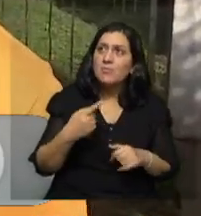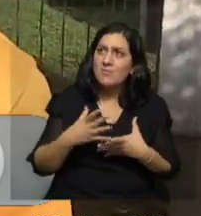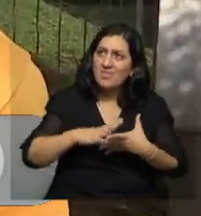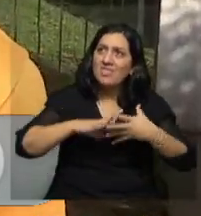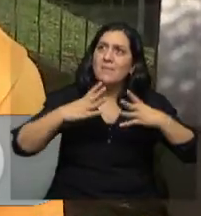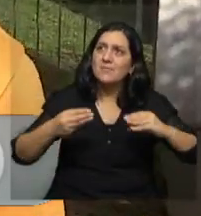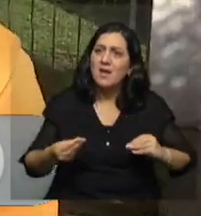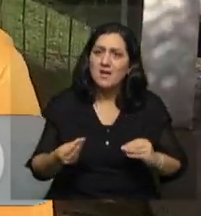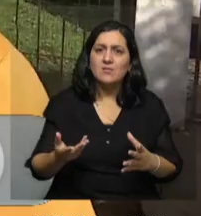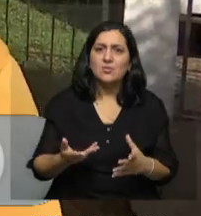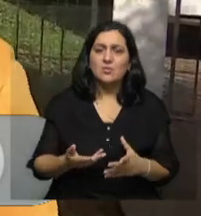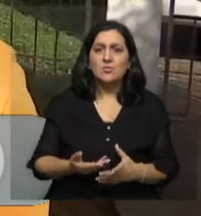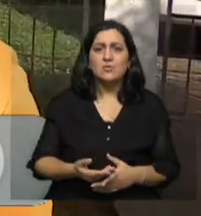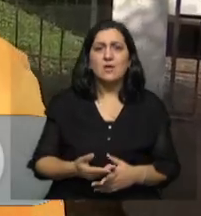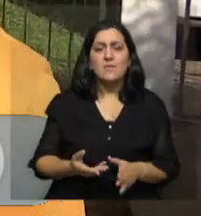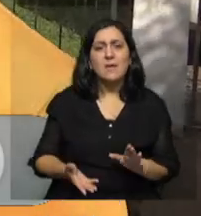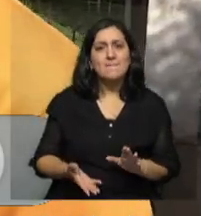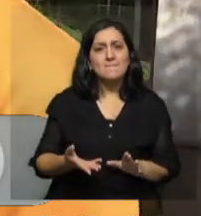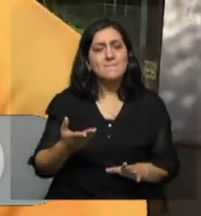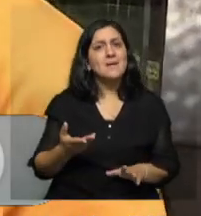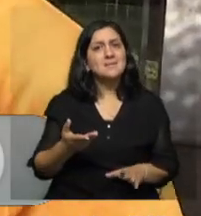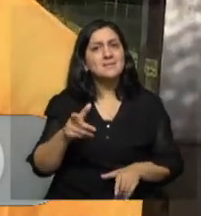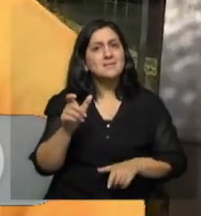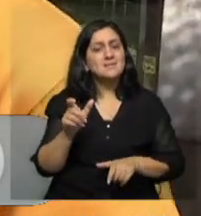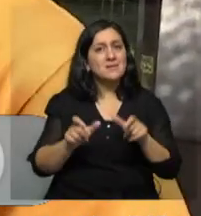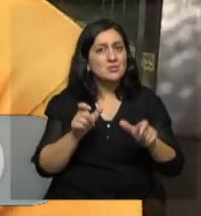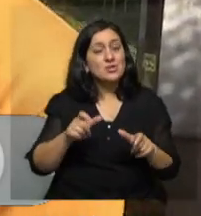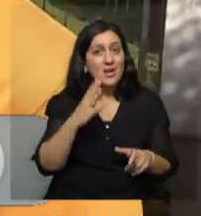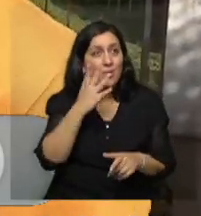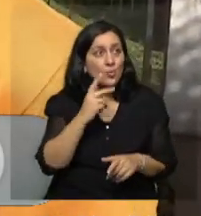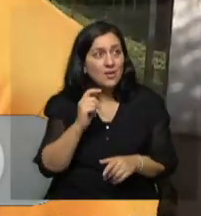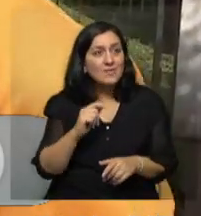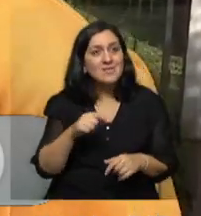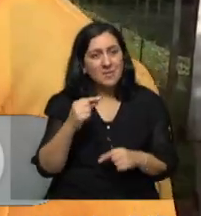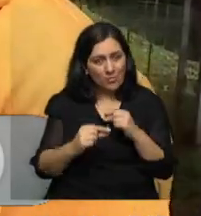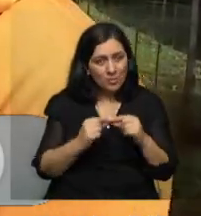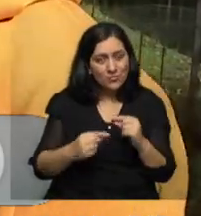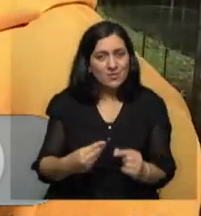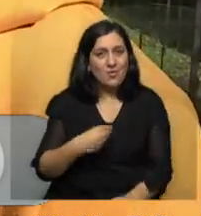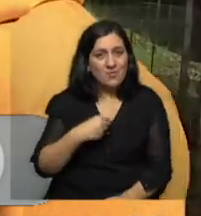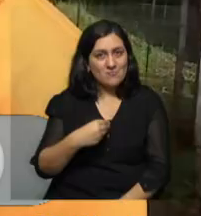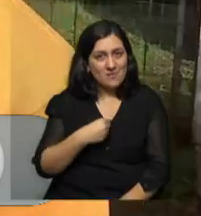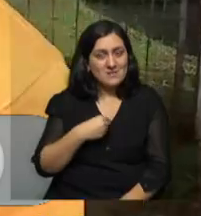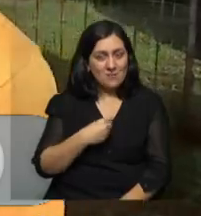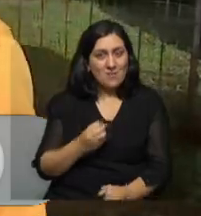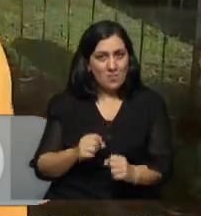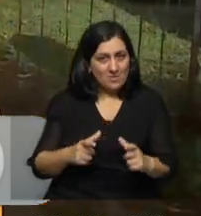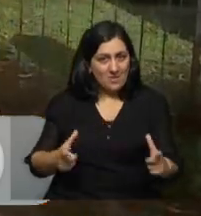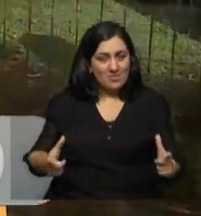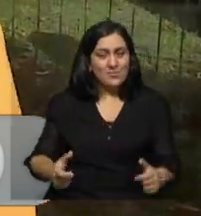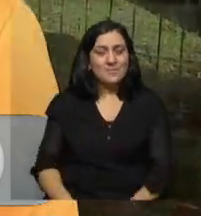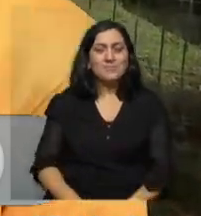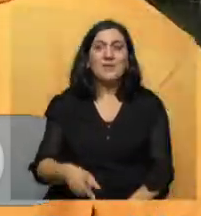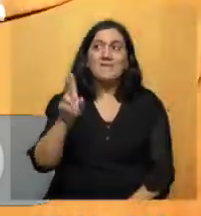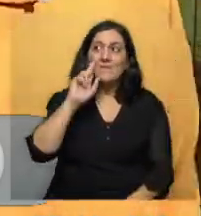más, cada vez había más respuesta del público y bueno, ya después vas agarrando confianza y cambia la cosa. Bien, estamos viendo